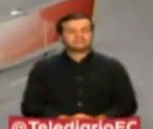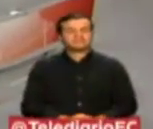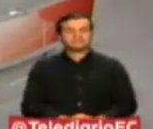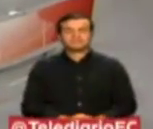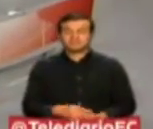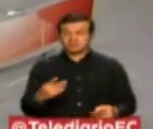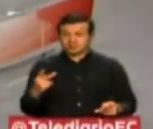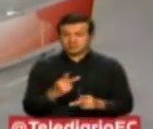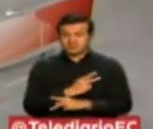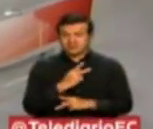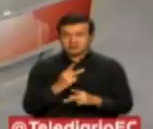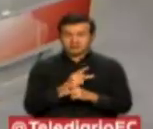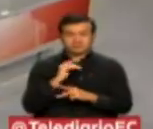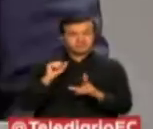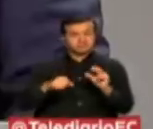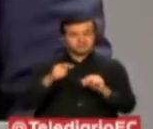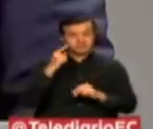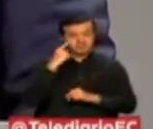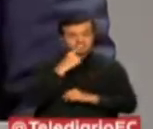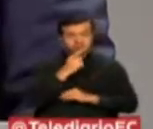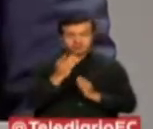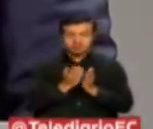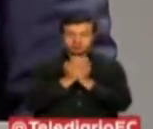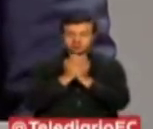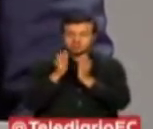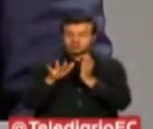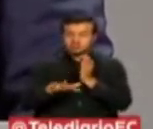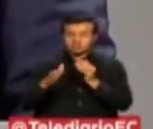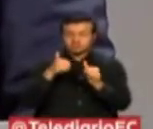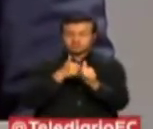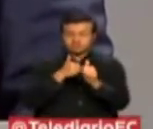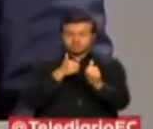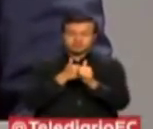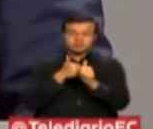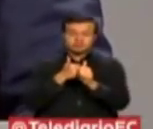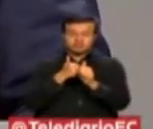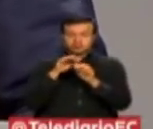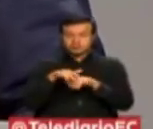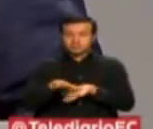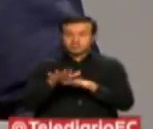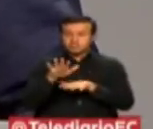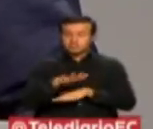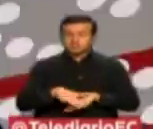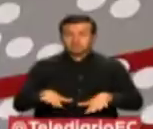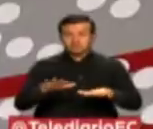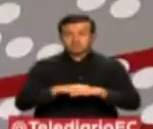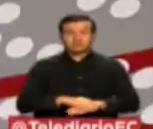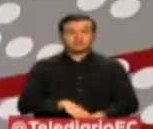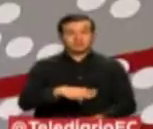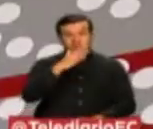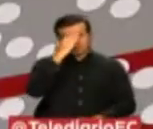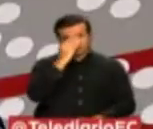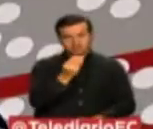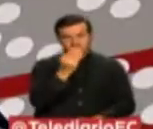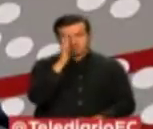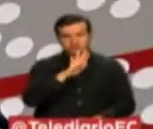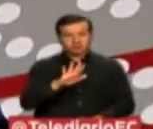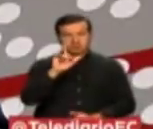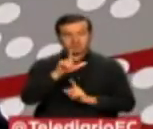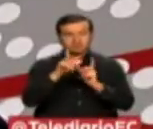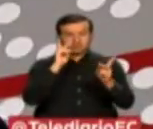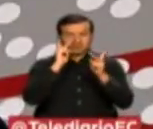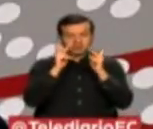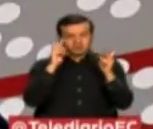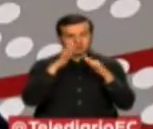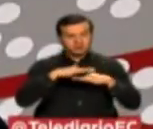la amenaza por la presencia, la cercanía, la proximidad de estas flotas pesqueras? Buenos días y un saludo a todos quienes nos escuchan,